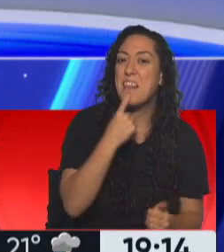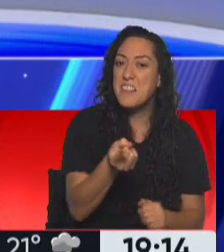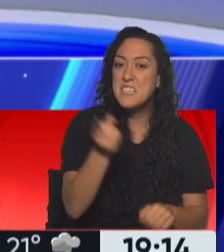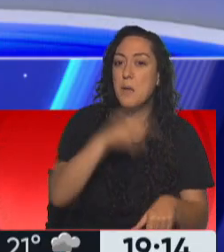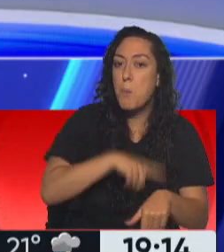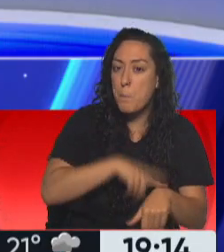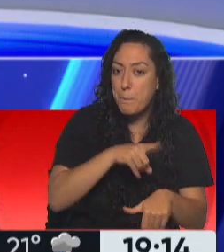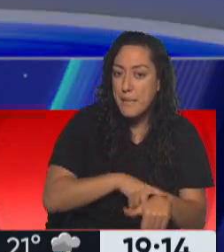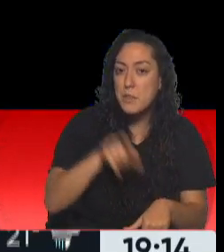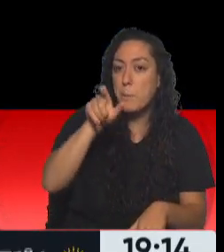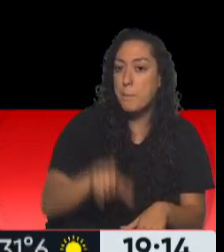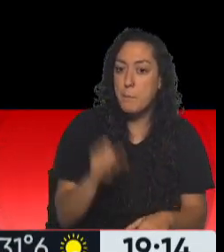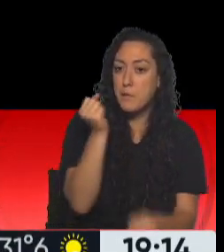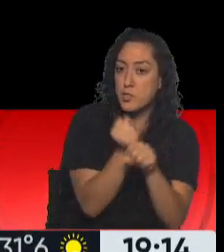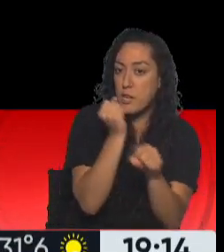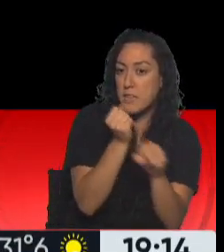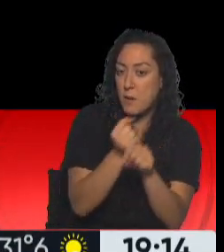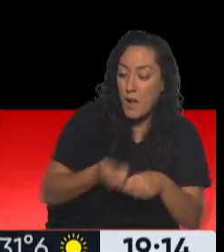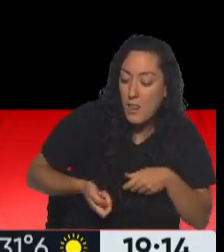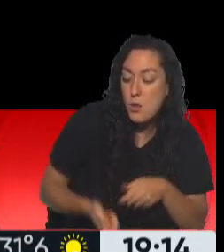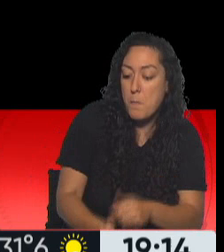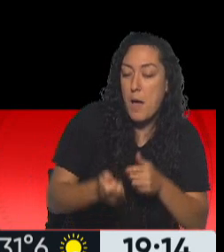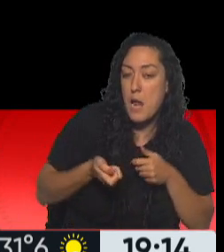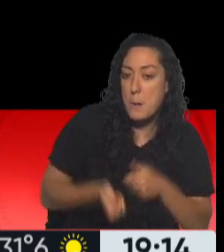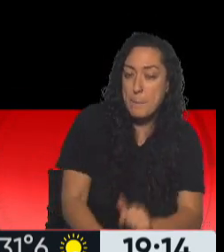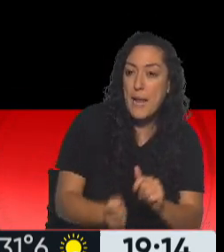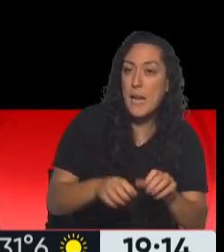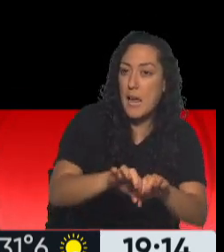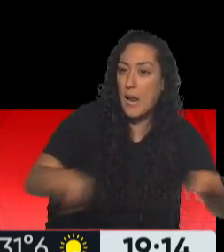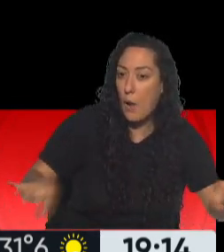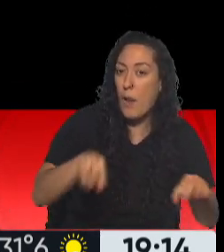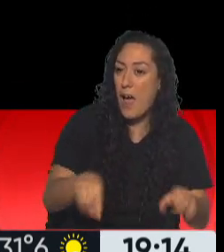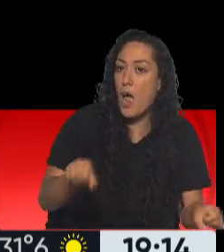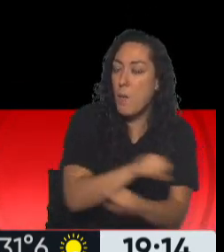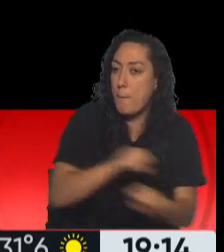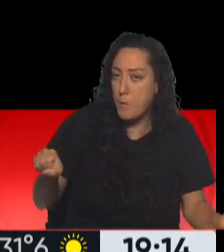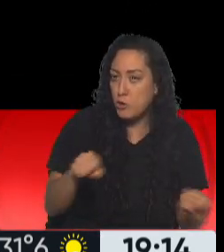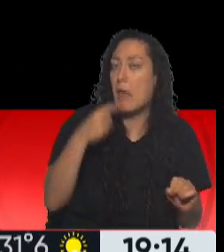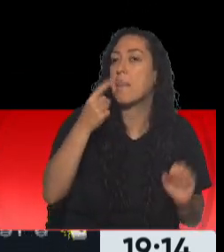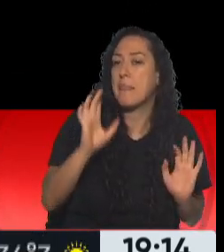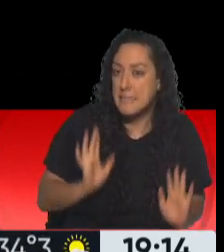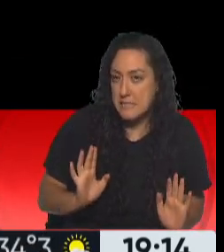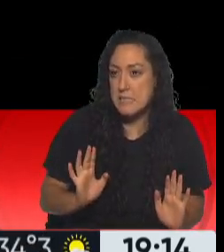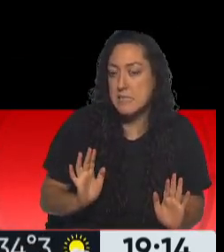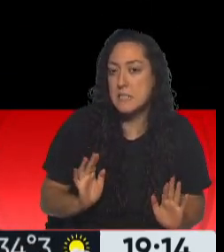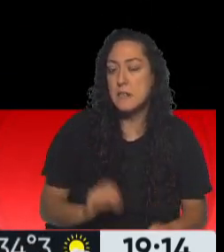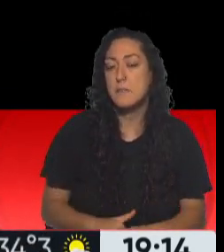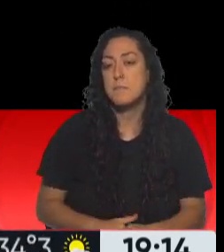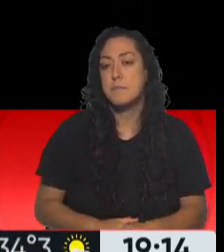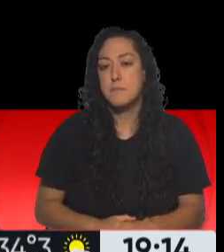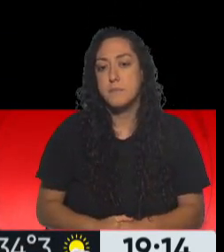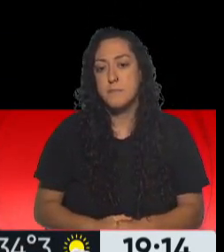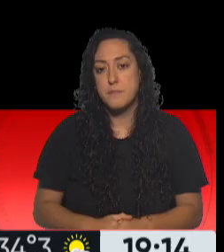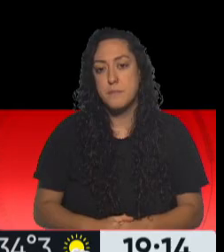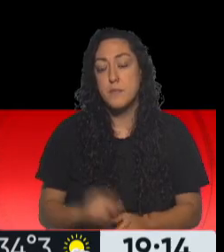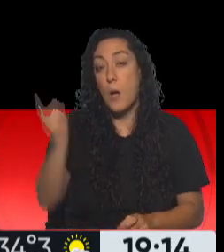produce cuando uno de ellos trabaja con una pala en uno de los cables. Ahí es donde se genera el estallido. Tené